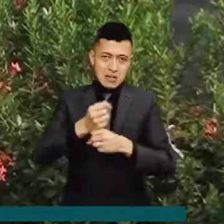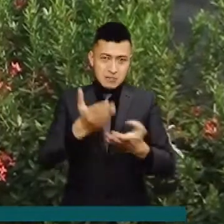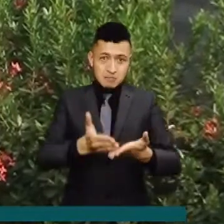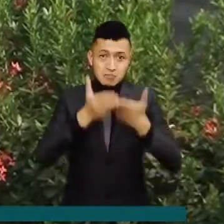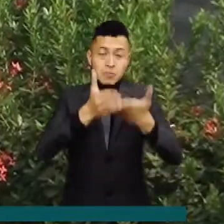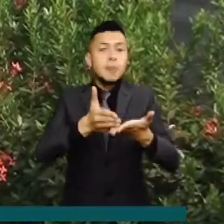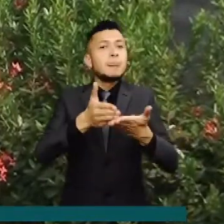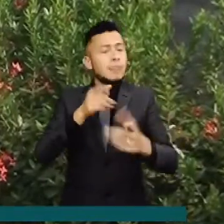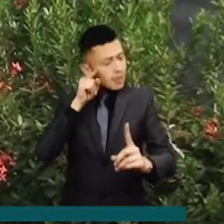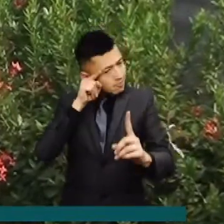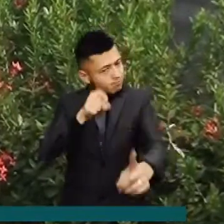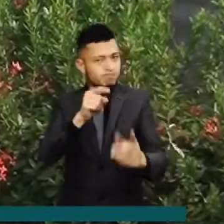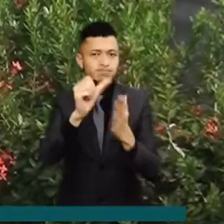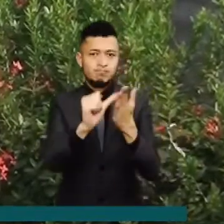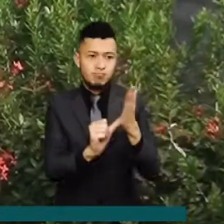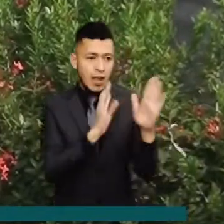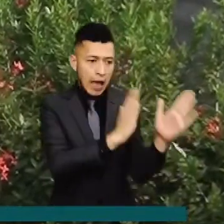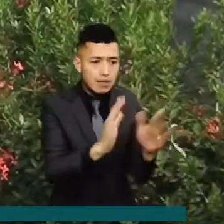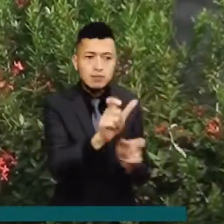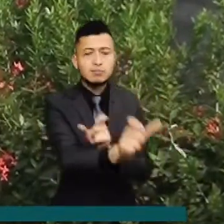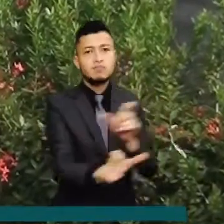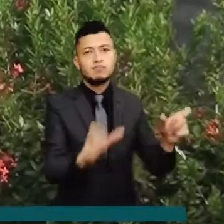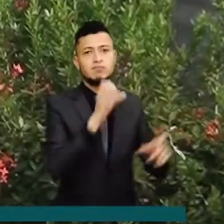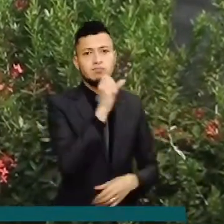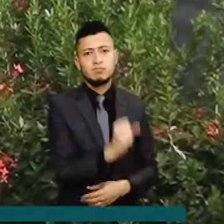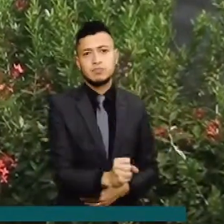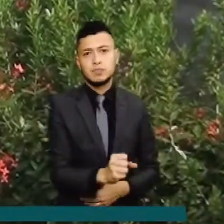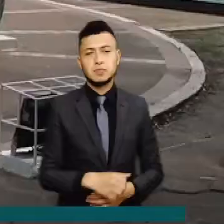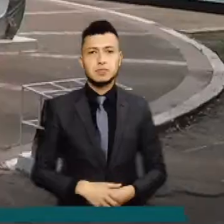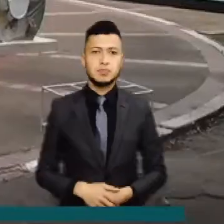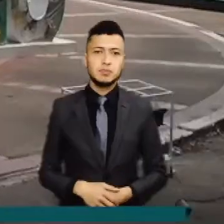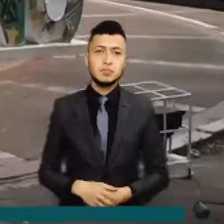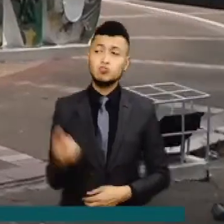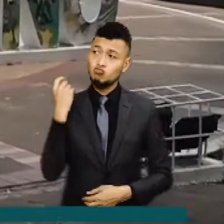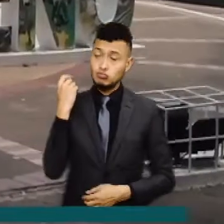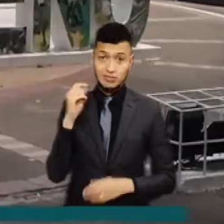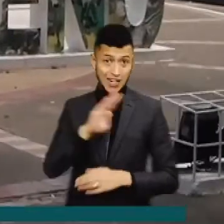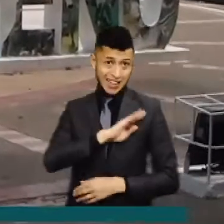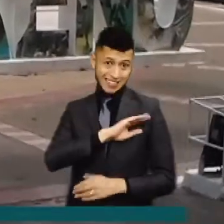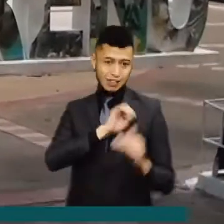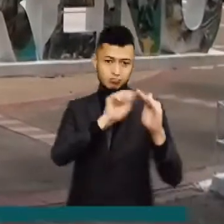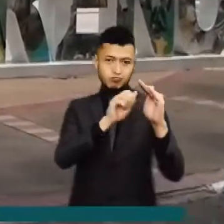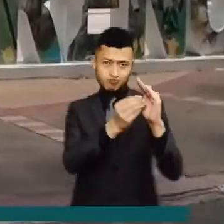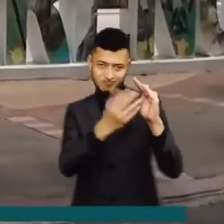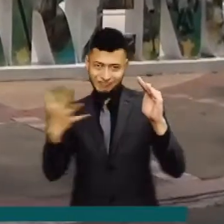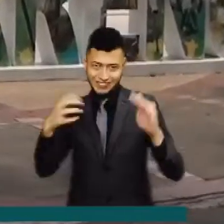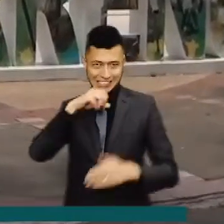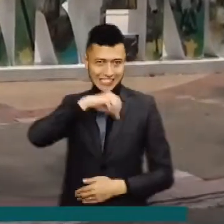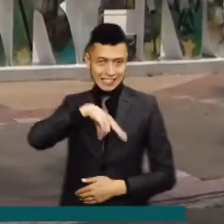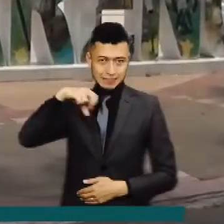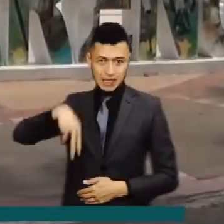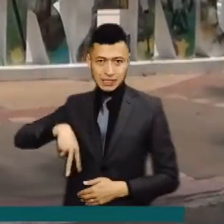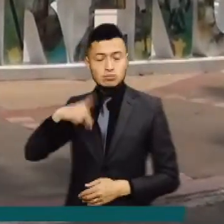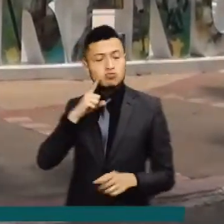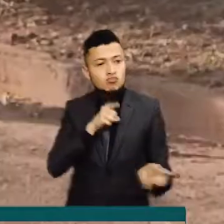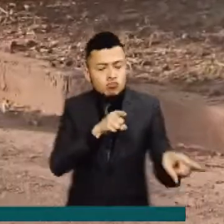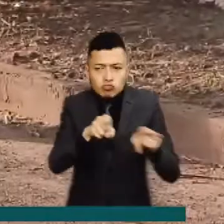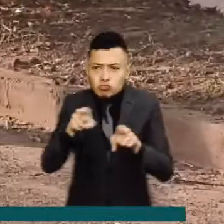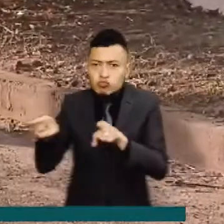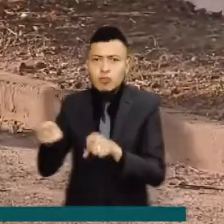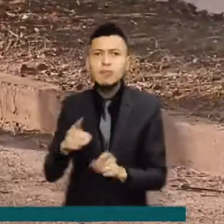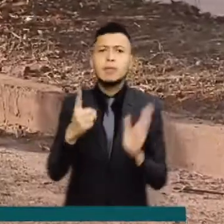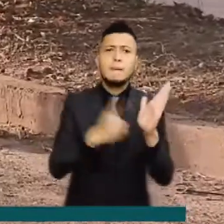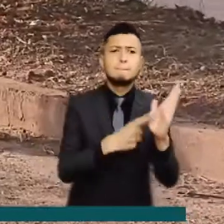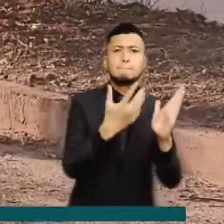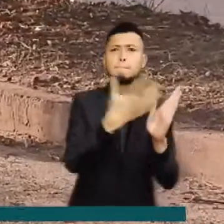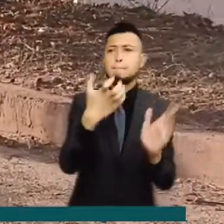Carreño se encuentran trabajando en programas de atención para esa población. En el último censo realizado por la alcaldía mediante el SISBEN, se